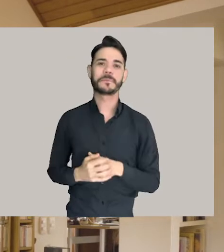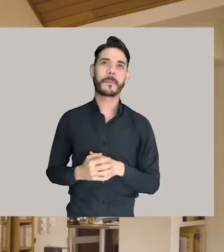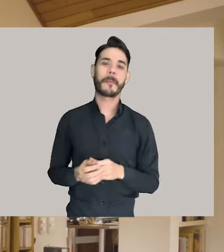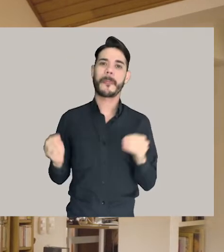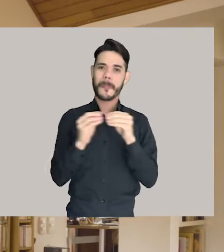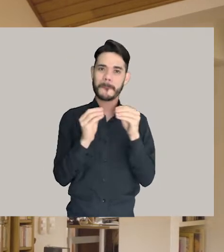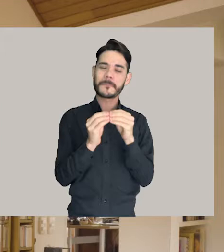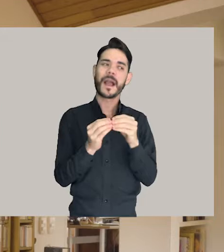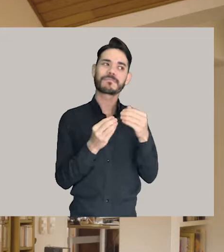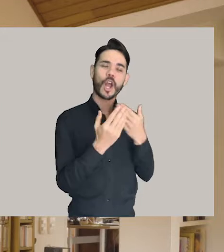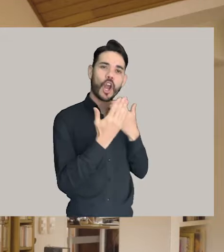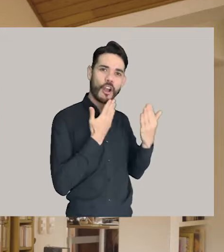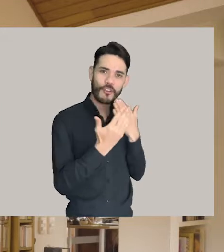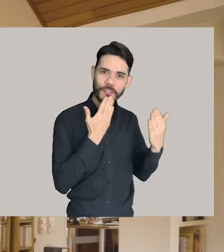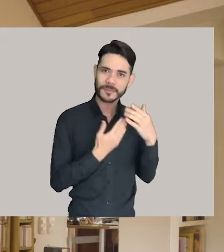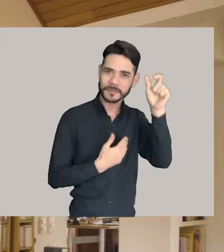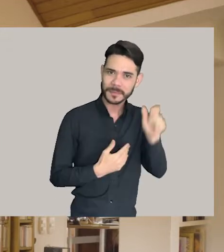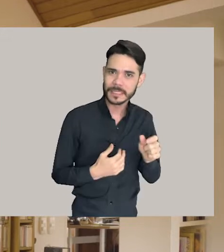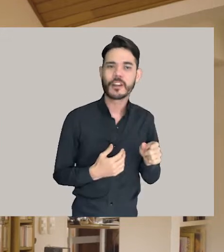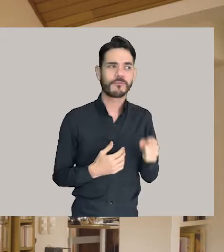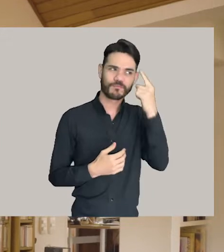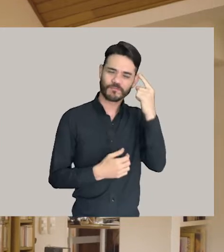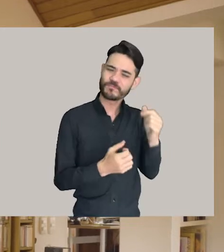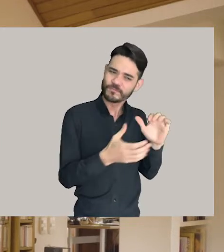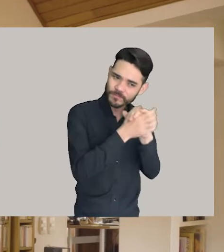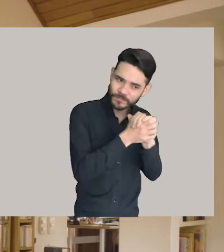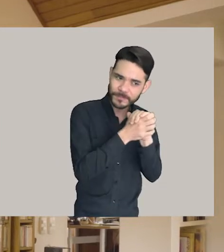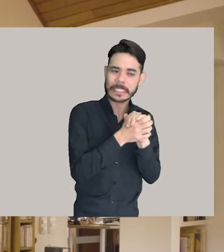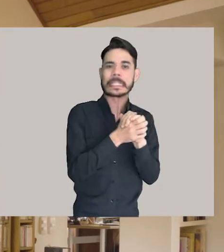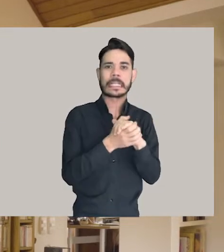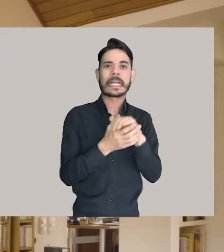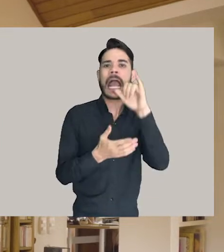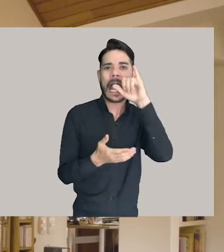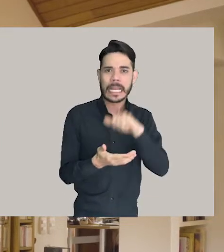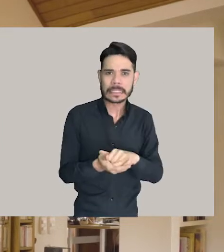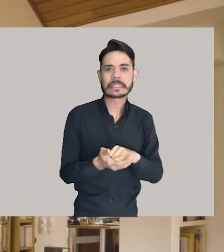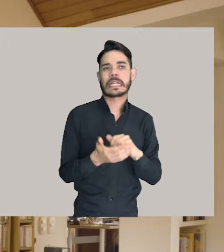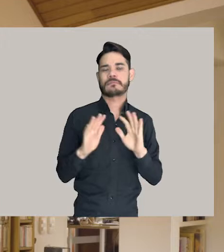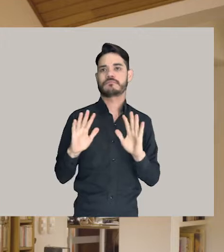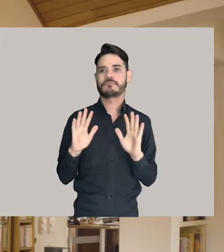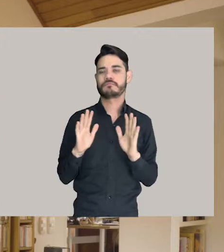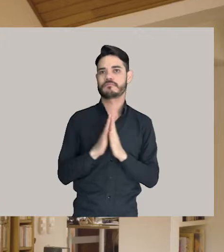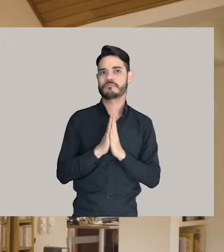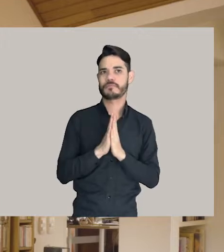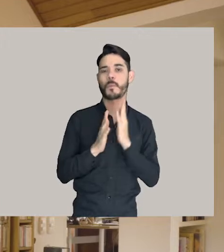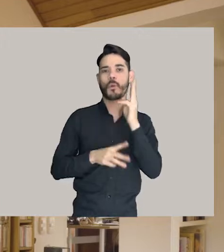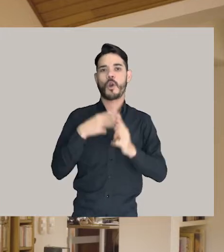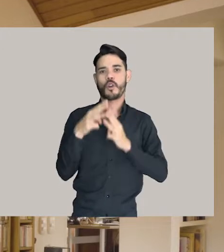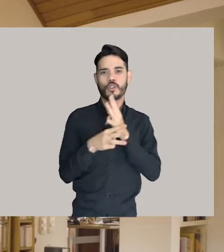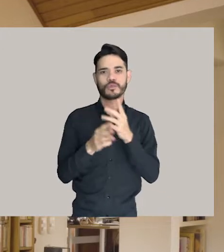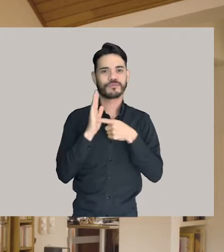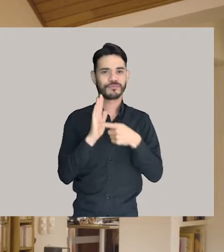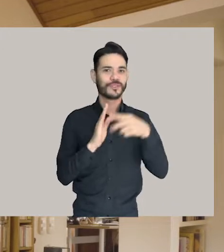el poder confiar en otra persona, en contar con amigos. Es básicamente ese el mundo de las historias